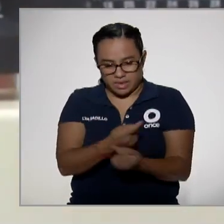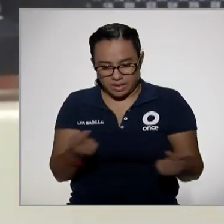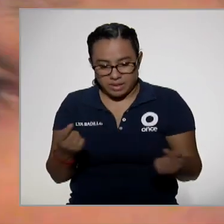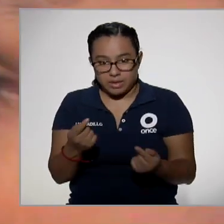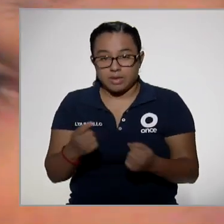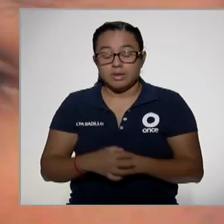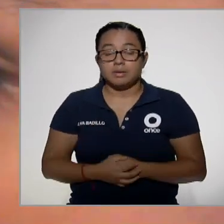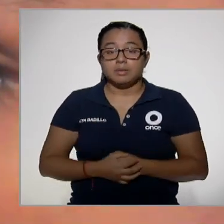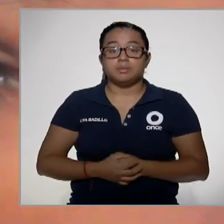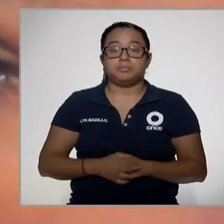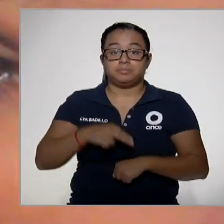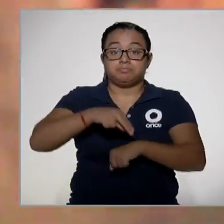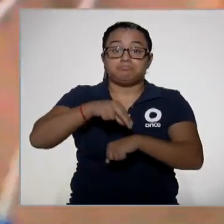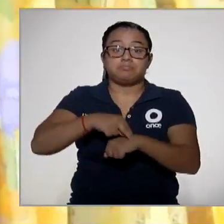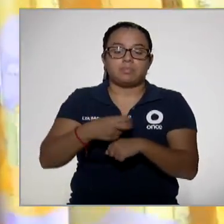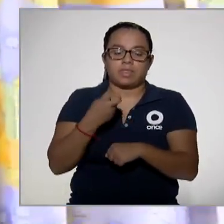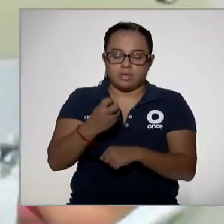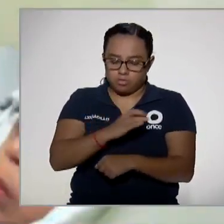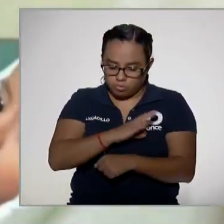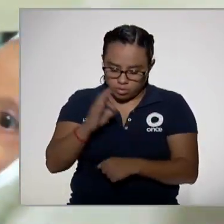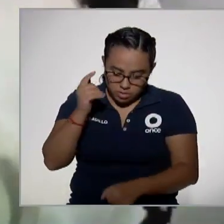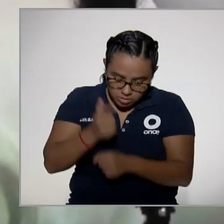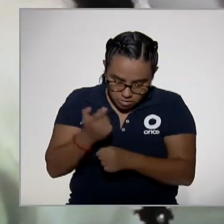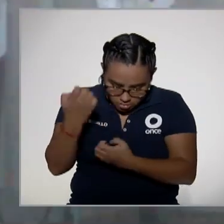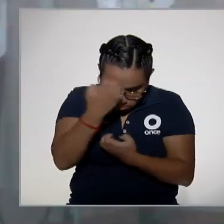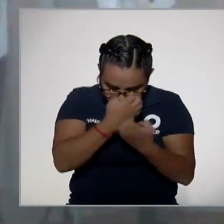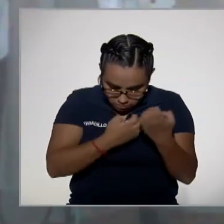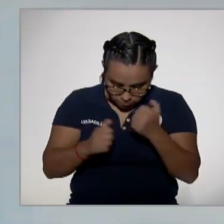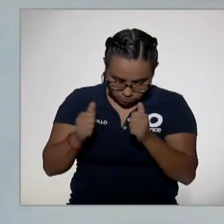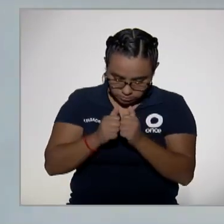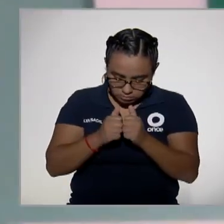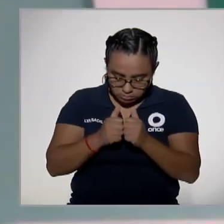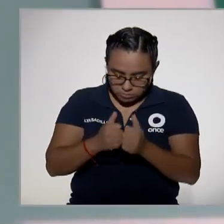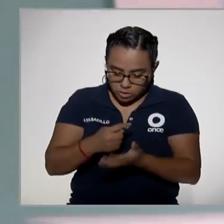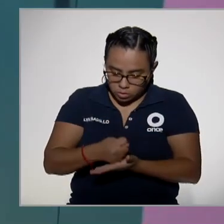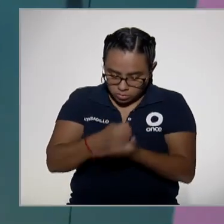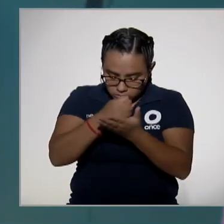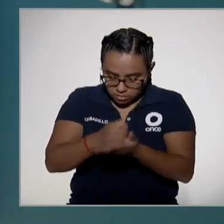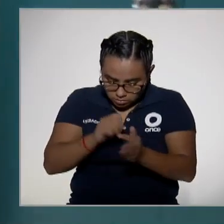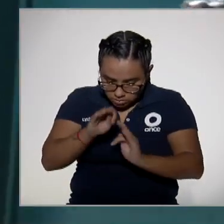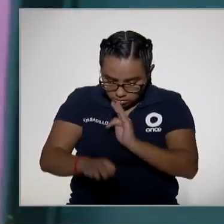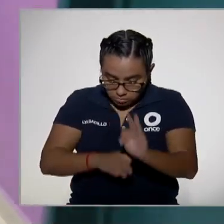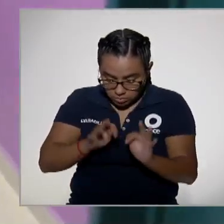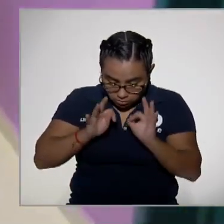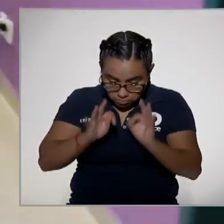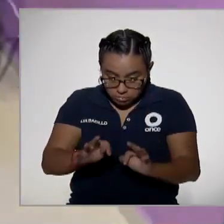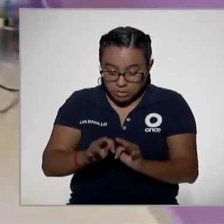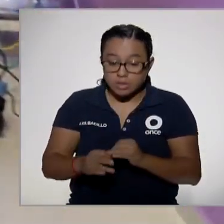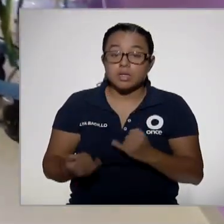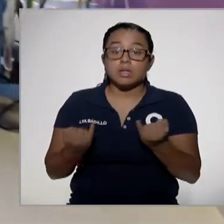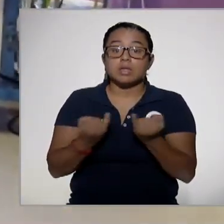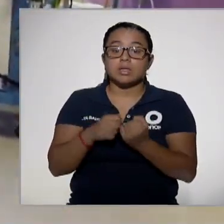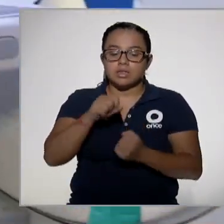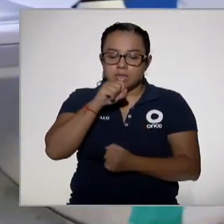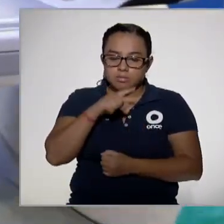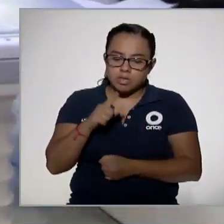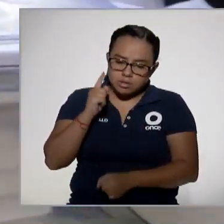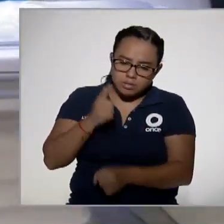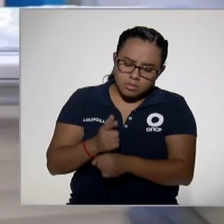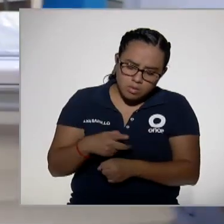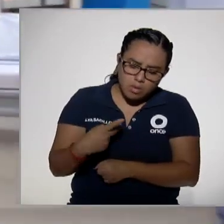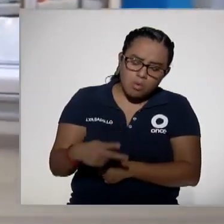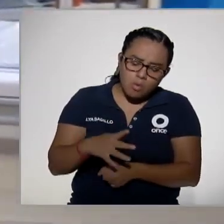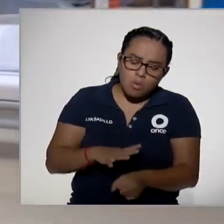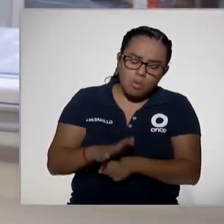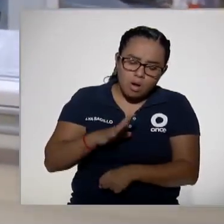que pueda hacer el correcto diagnóstico brindar una terapéutica específica y corroborar sobre todo su diagnóstico